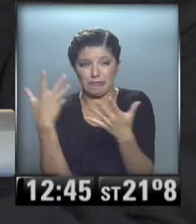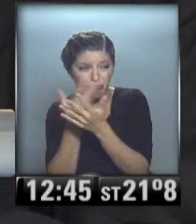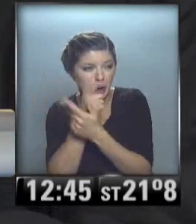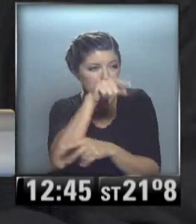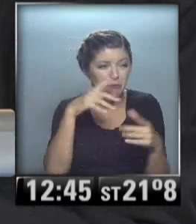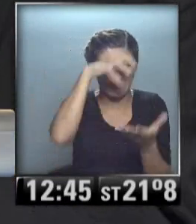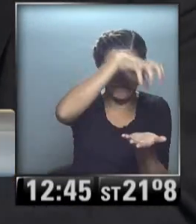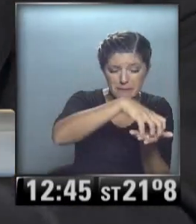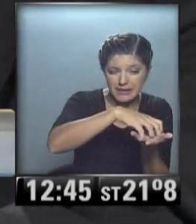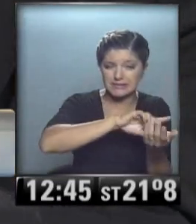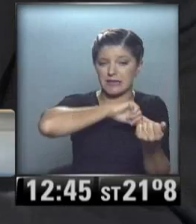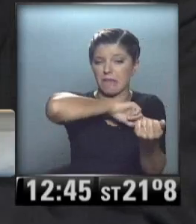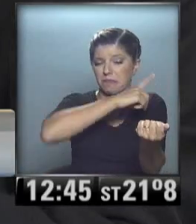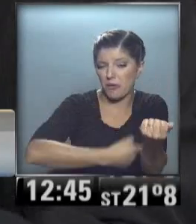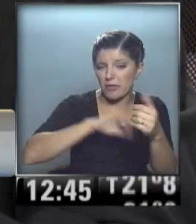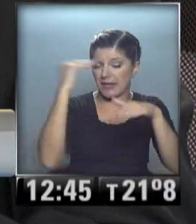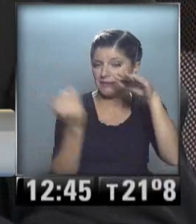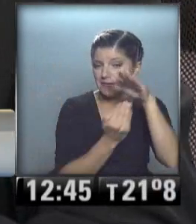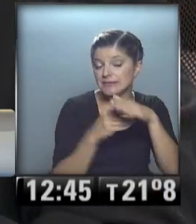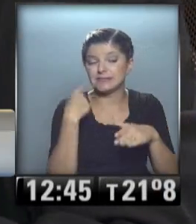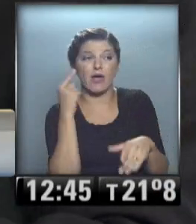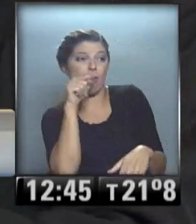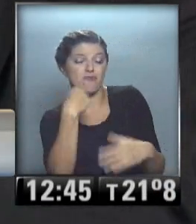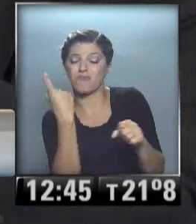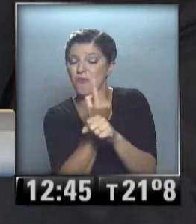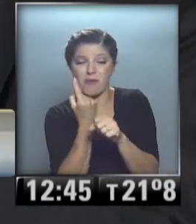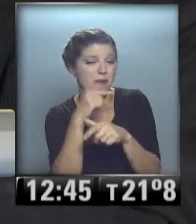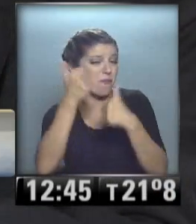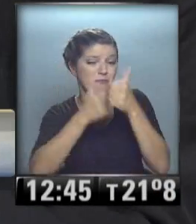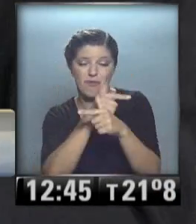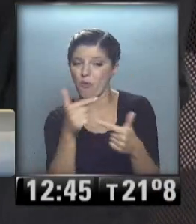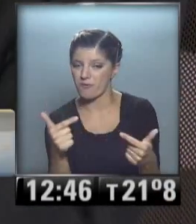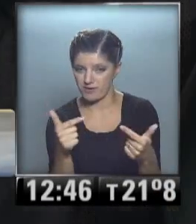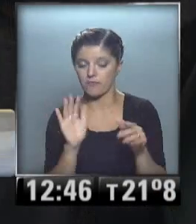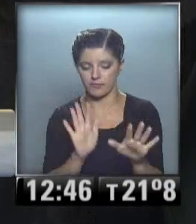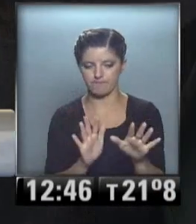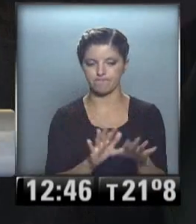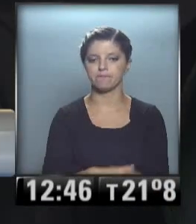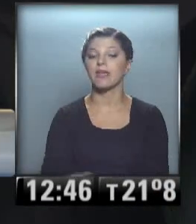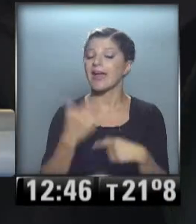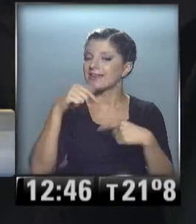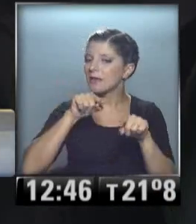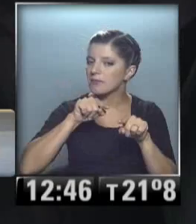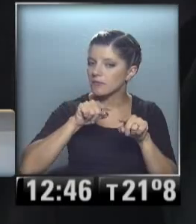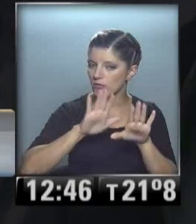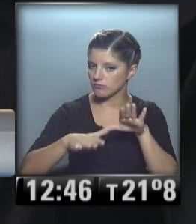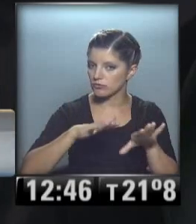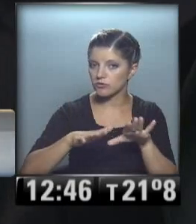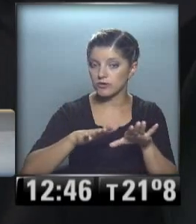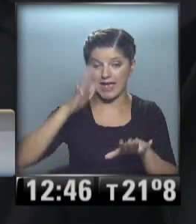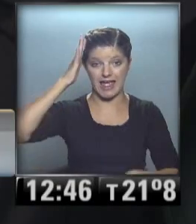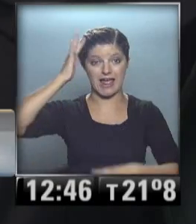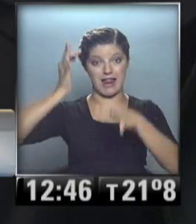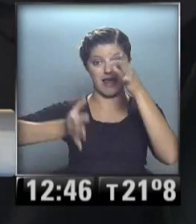control perdían espacio, decían competencia desleal y demás. En ese momento, en la justicia se